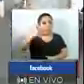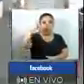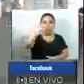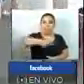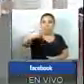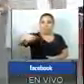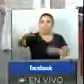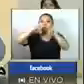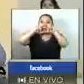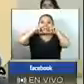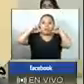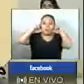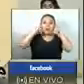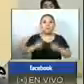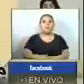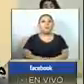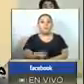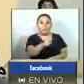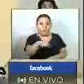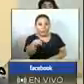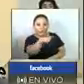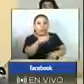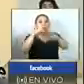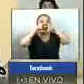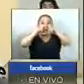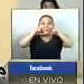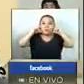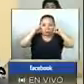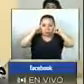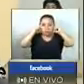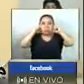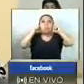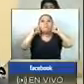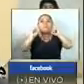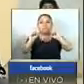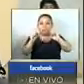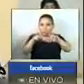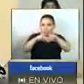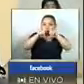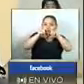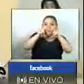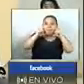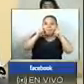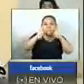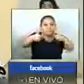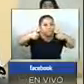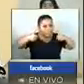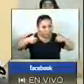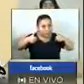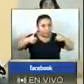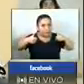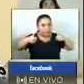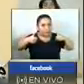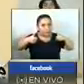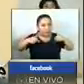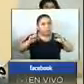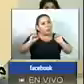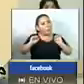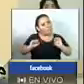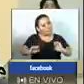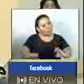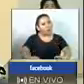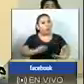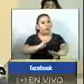obligatorio si todos usamos mascarillas si todos usamos el cubrebocas correctamente se disminuye